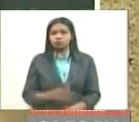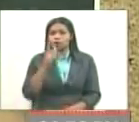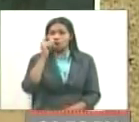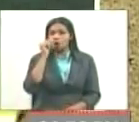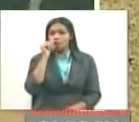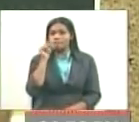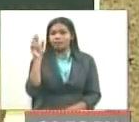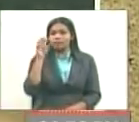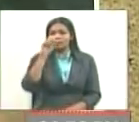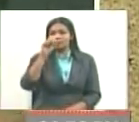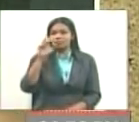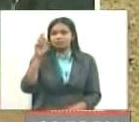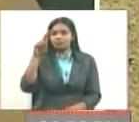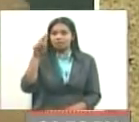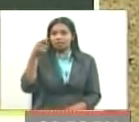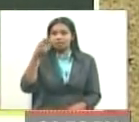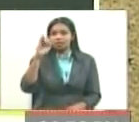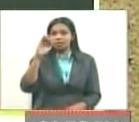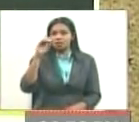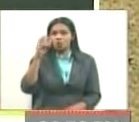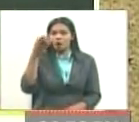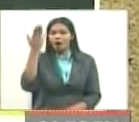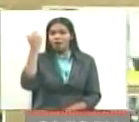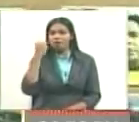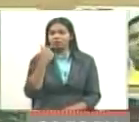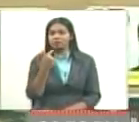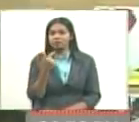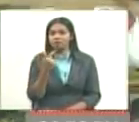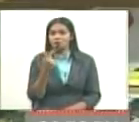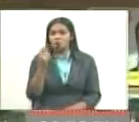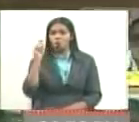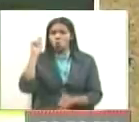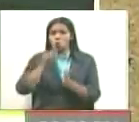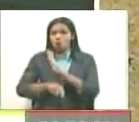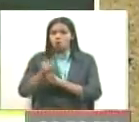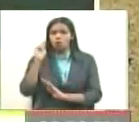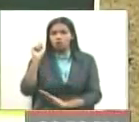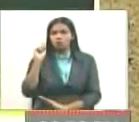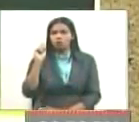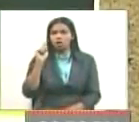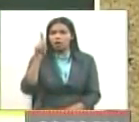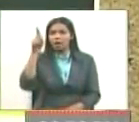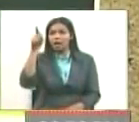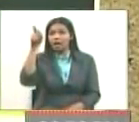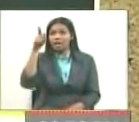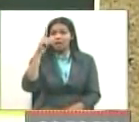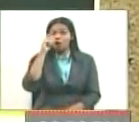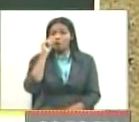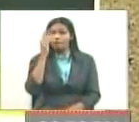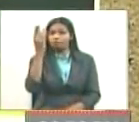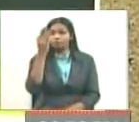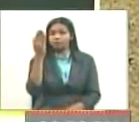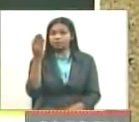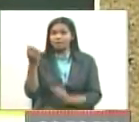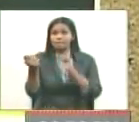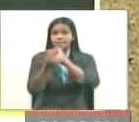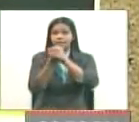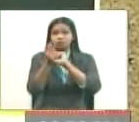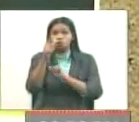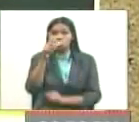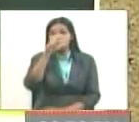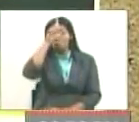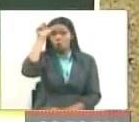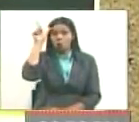este que está aquí. A este ayer se le llenó la inmunidad parlamentaria. Este está detenido. Este... está en una jaula de